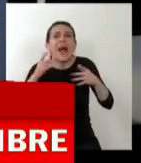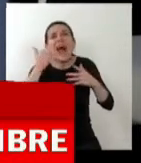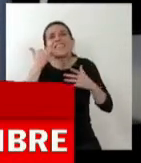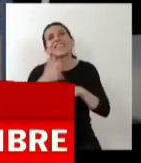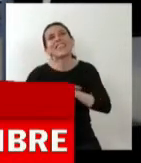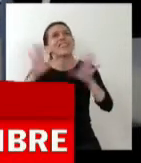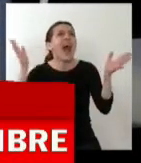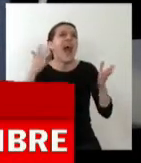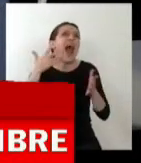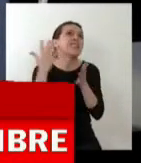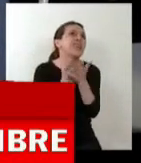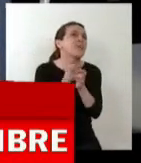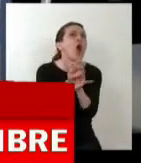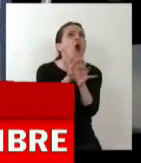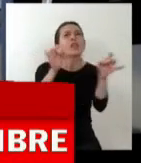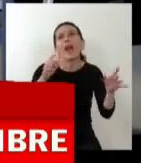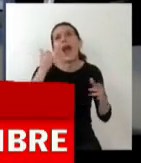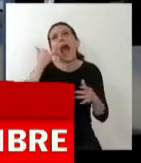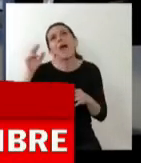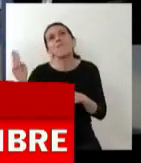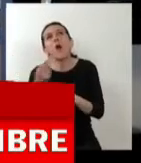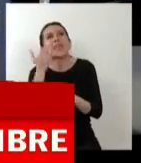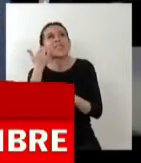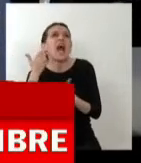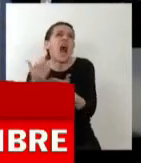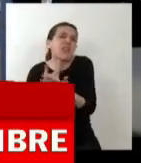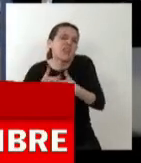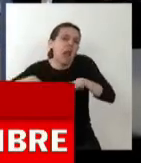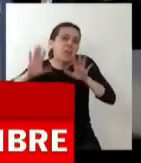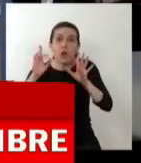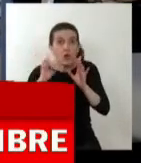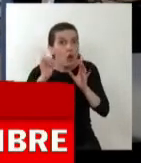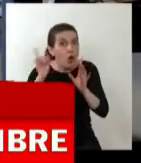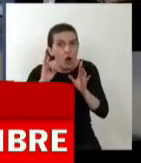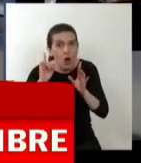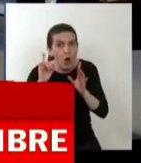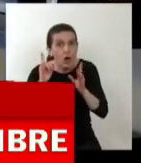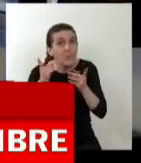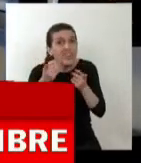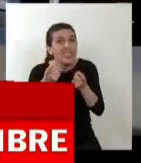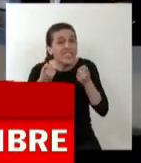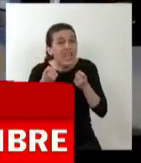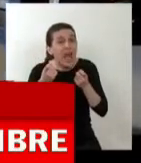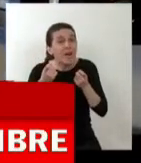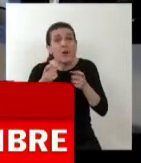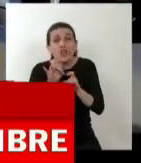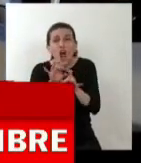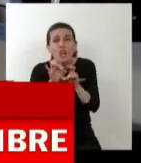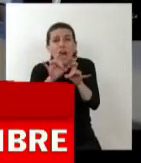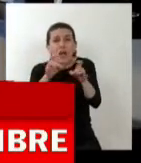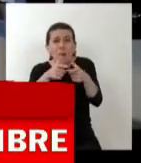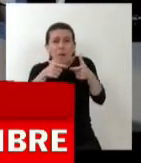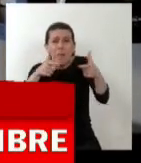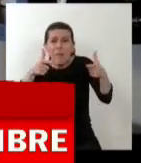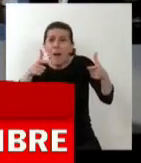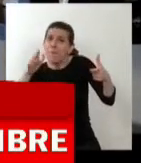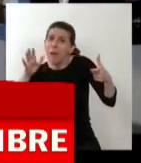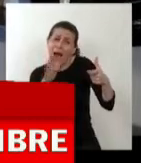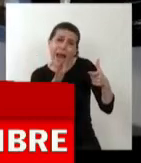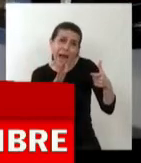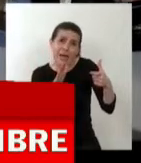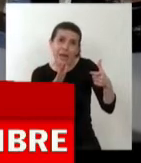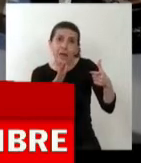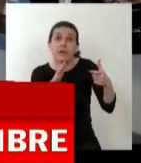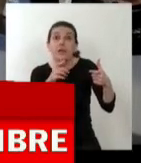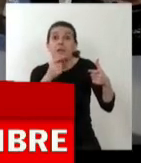las muertes. Lo que necesitamos es parar los contagios, y si paramos los contagios,